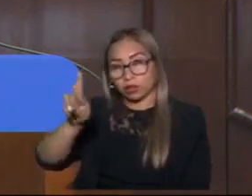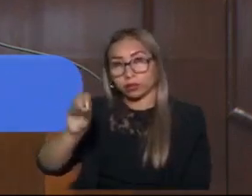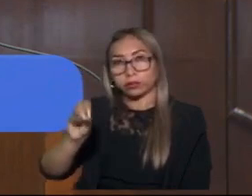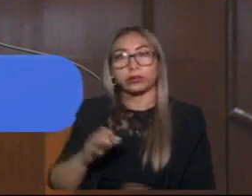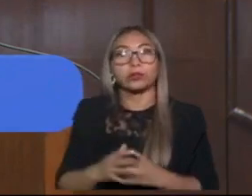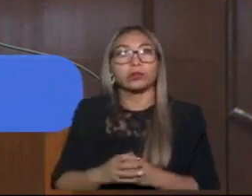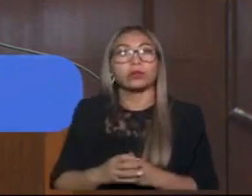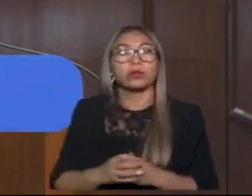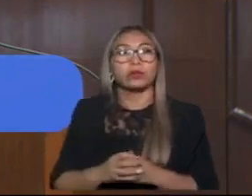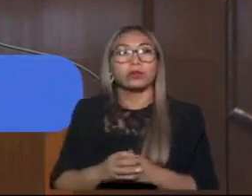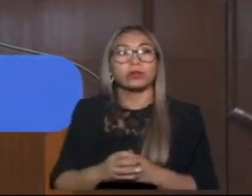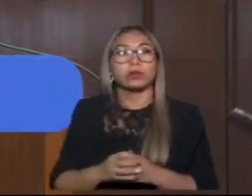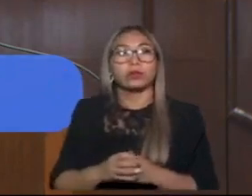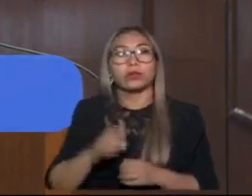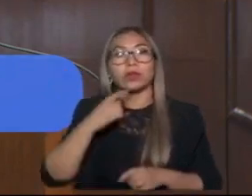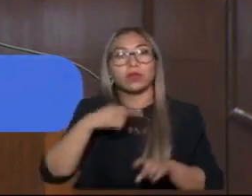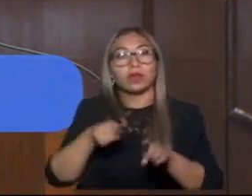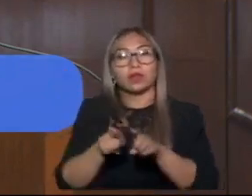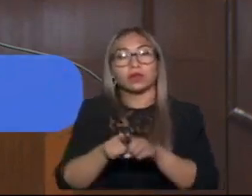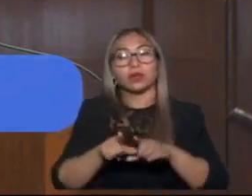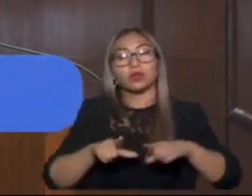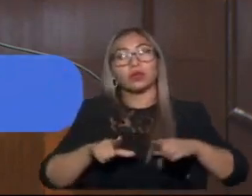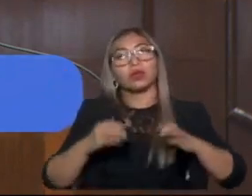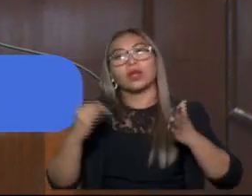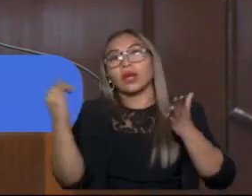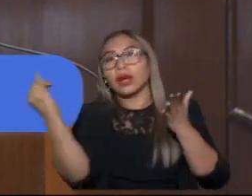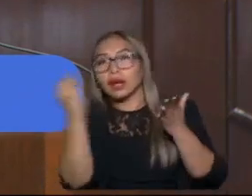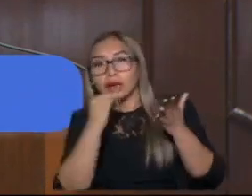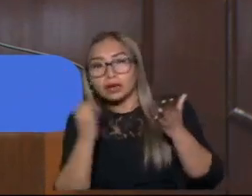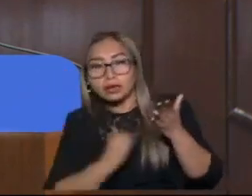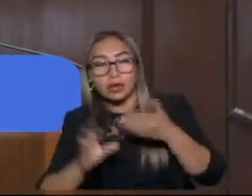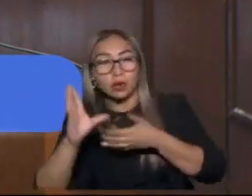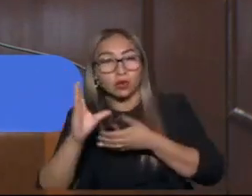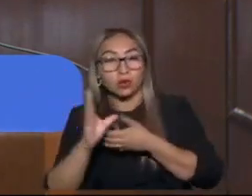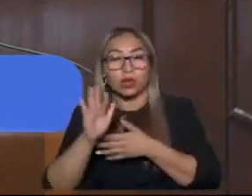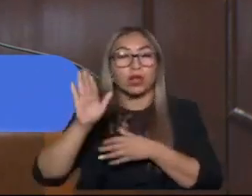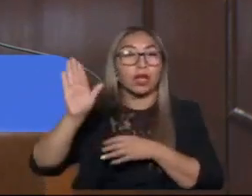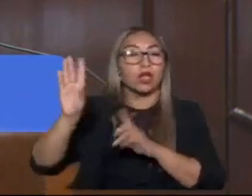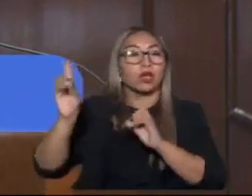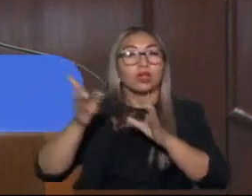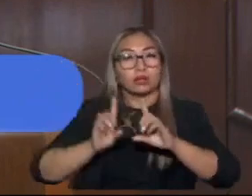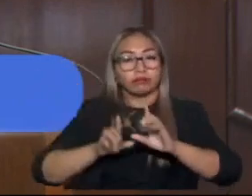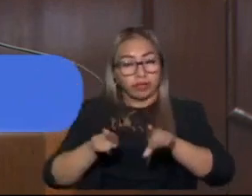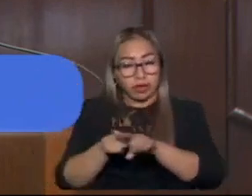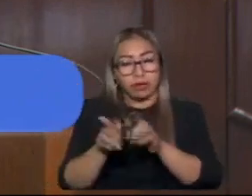construcción del Centro de Arte y Cultura de Colón en el antiguo Colegio Abel Bravo,